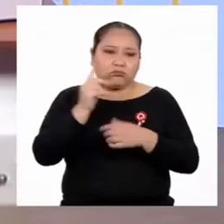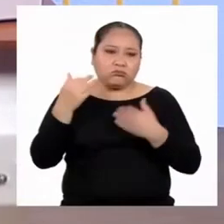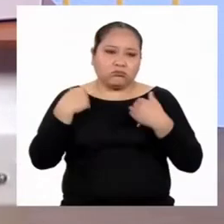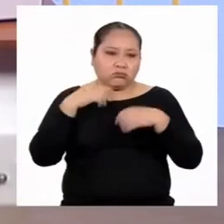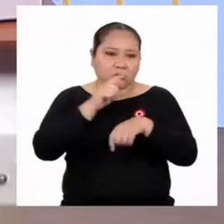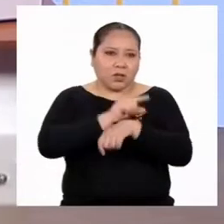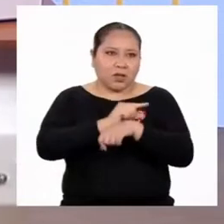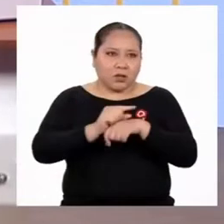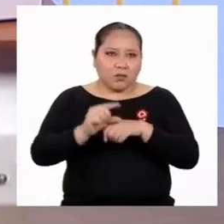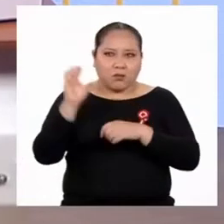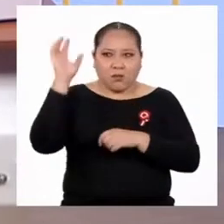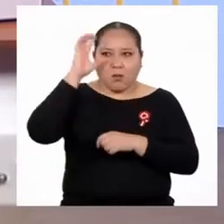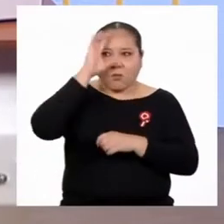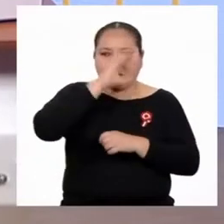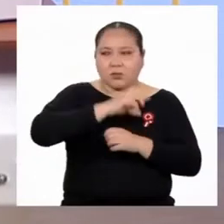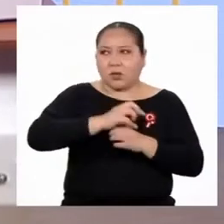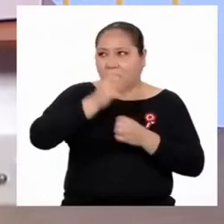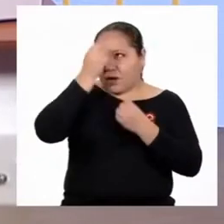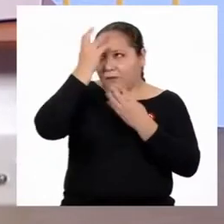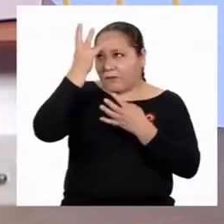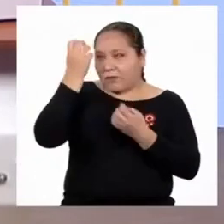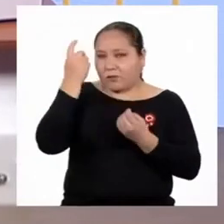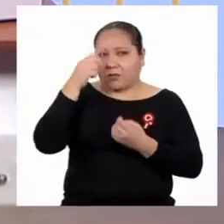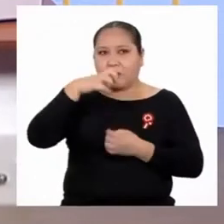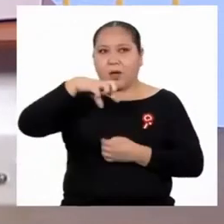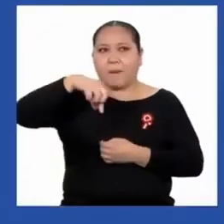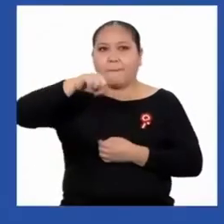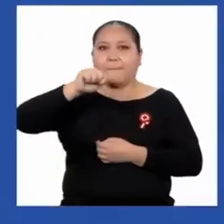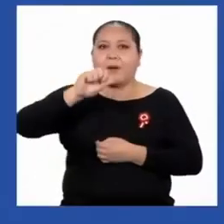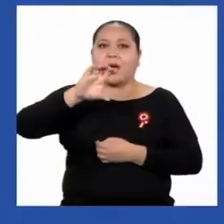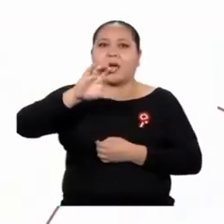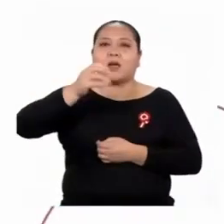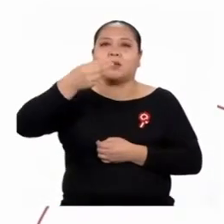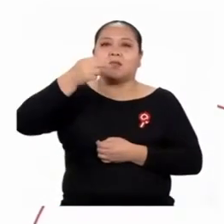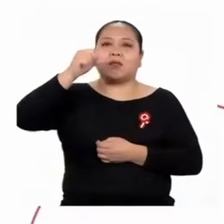Mira, voy a buscar algo de información sobre la pachamanca.